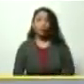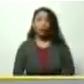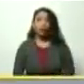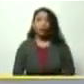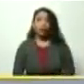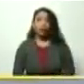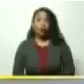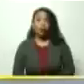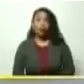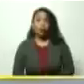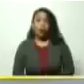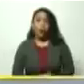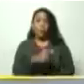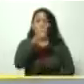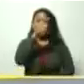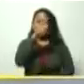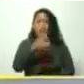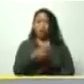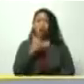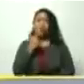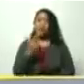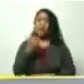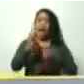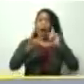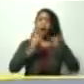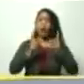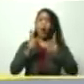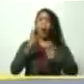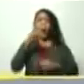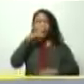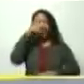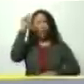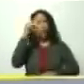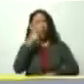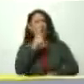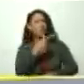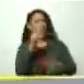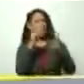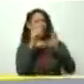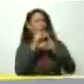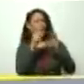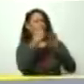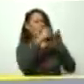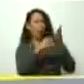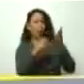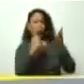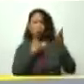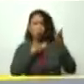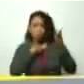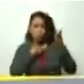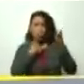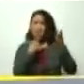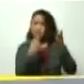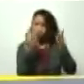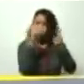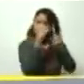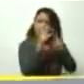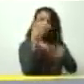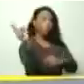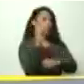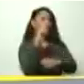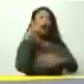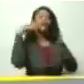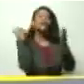alguien dirá, Maduro si es duro para calificar a esta gente, no soy yo, es la realidad, es la realidad